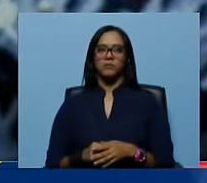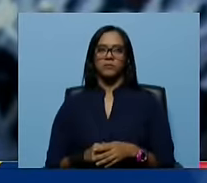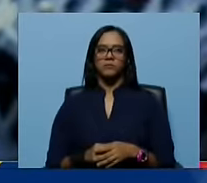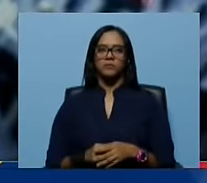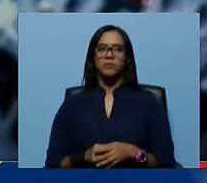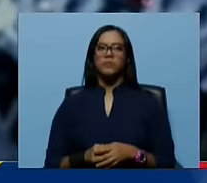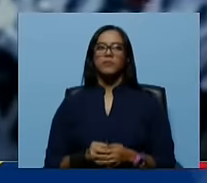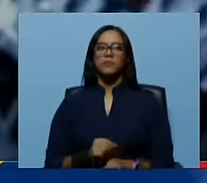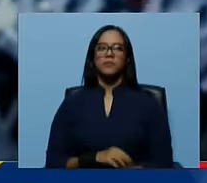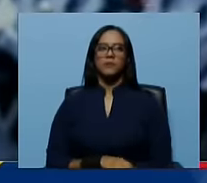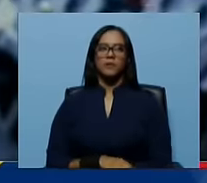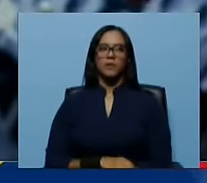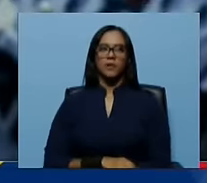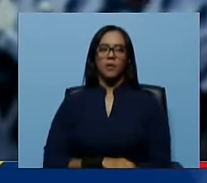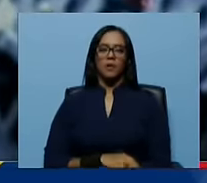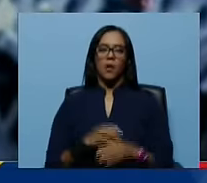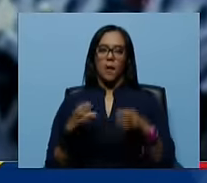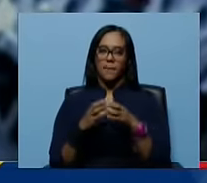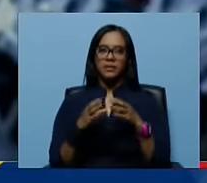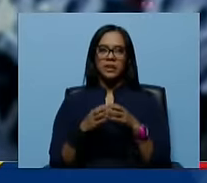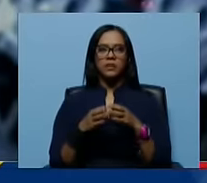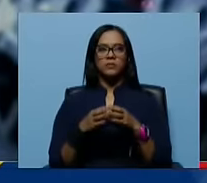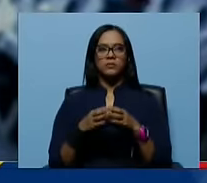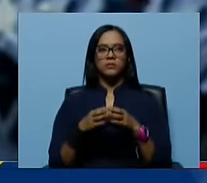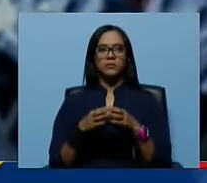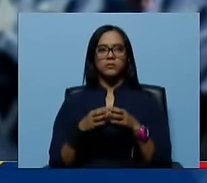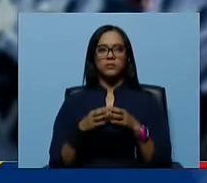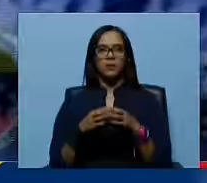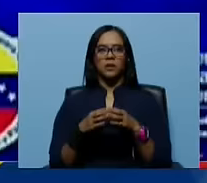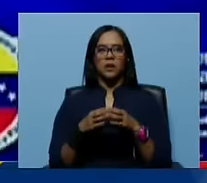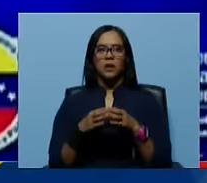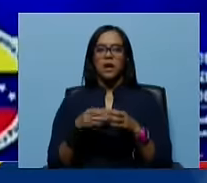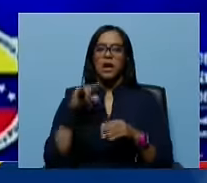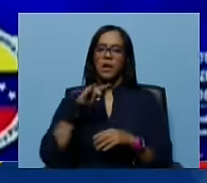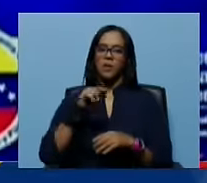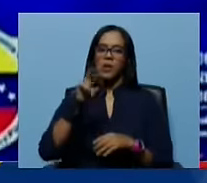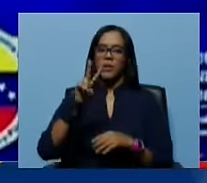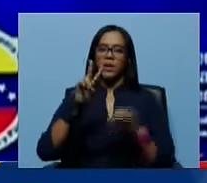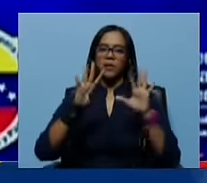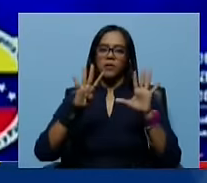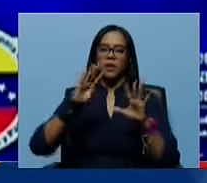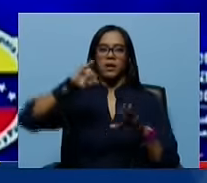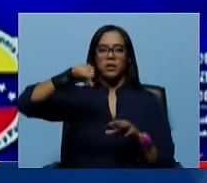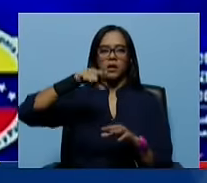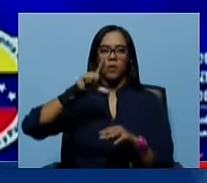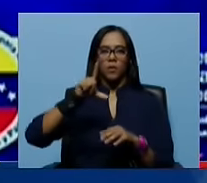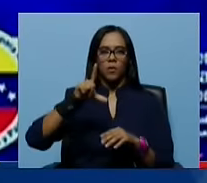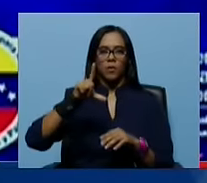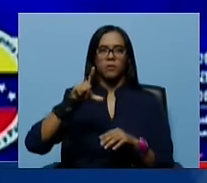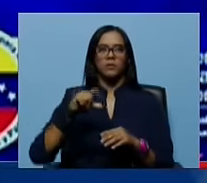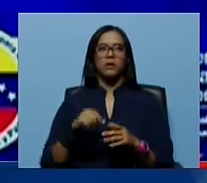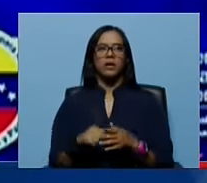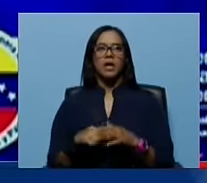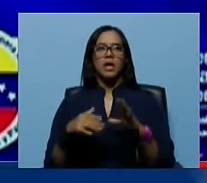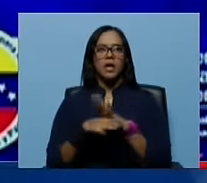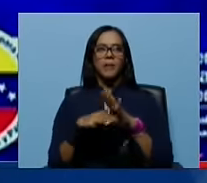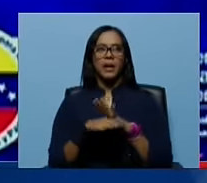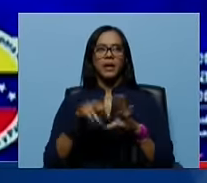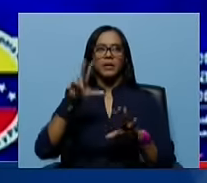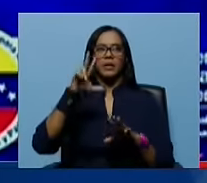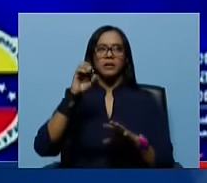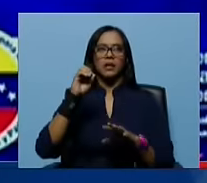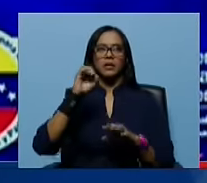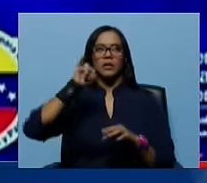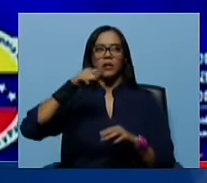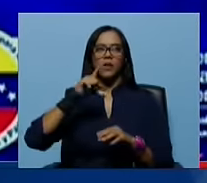Lares, compañeros, compañeras, fue el lunes 29 de julio, y martes 30 de julio.